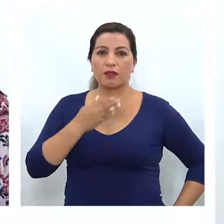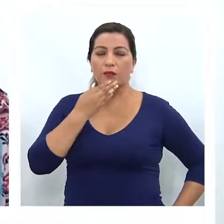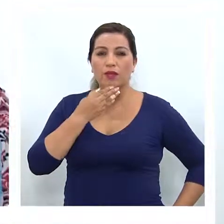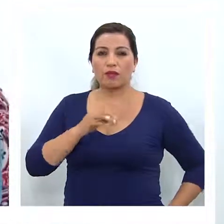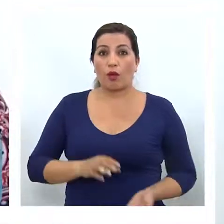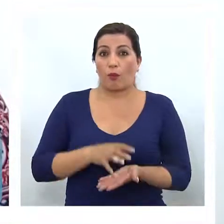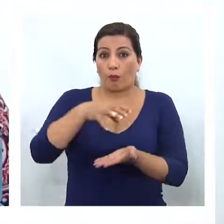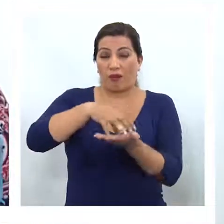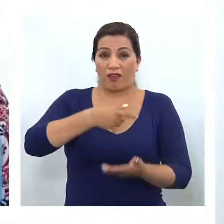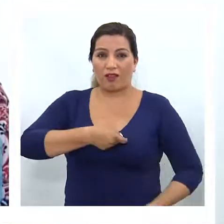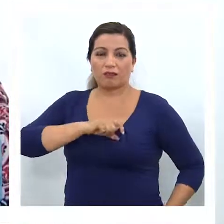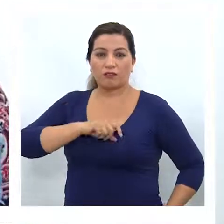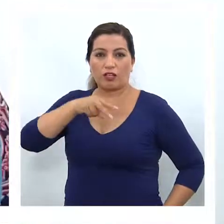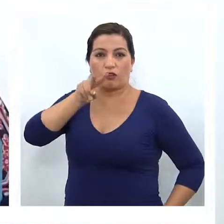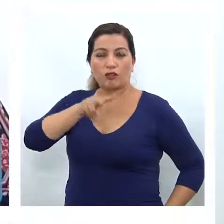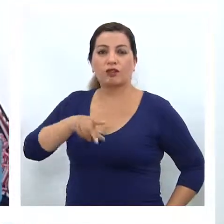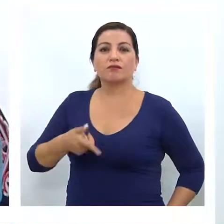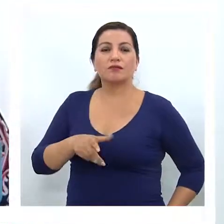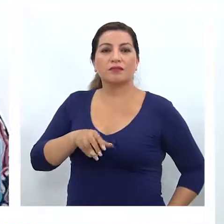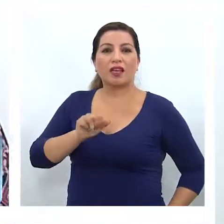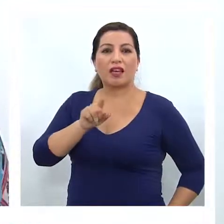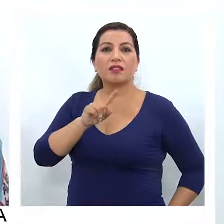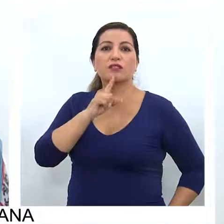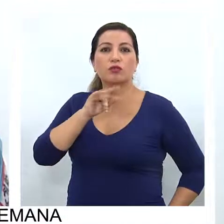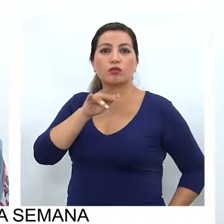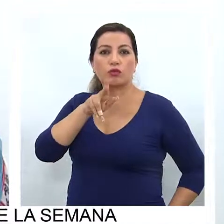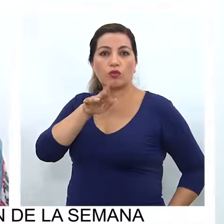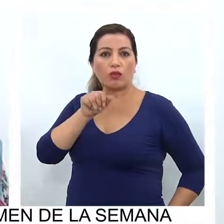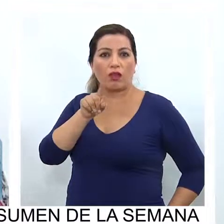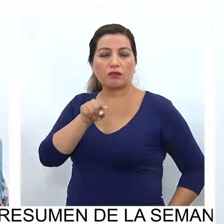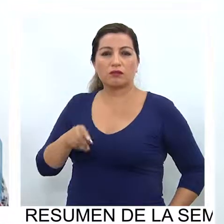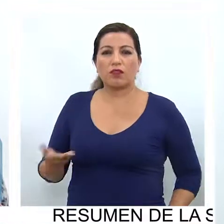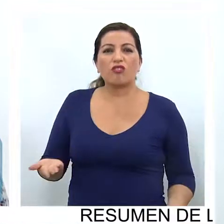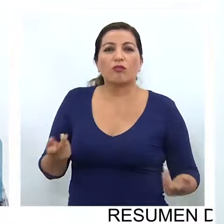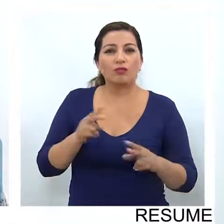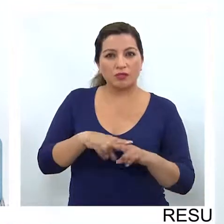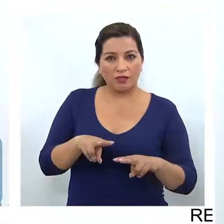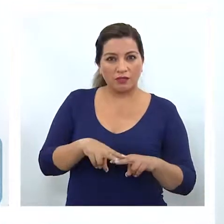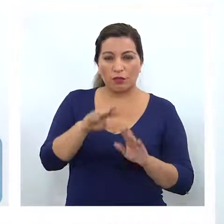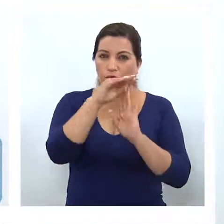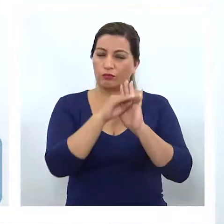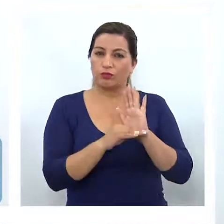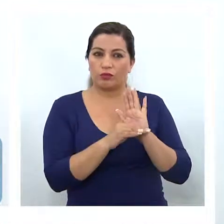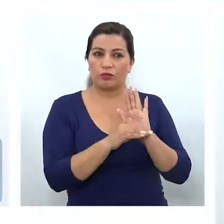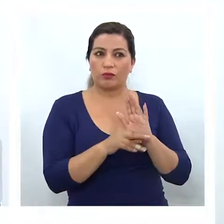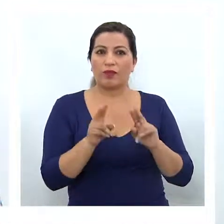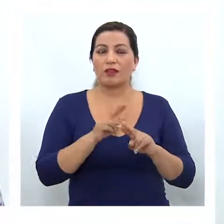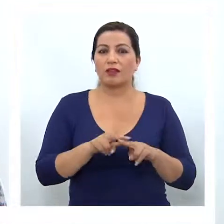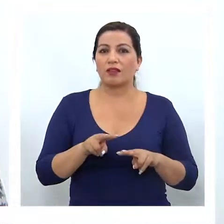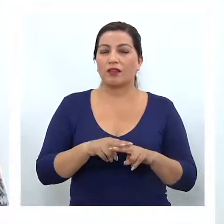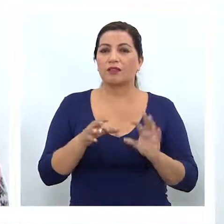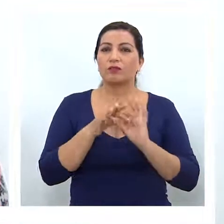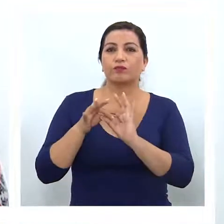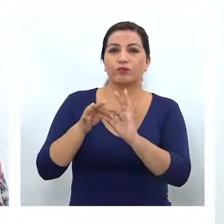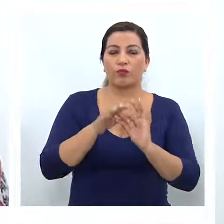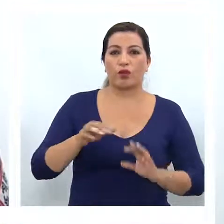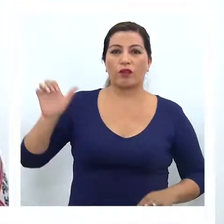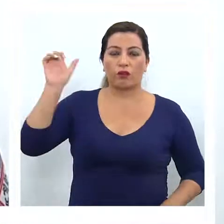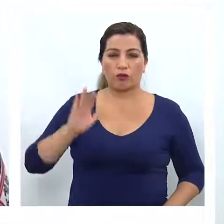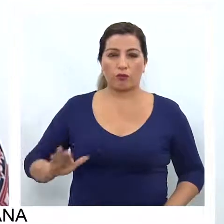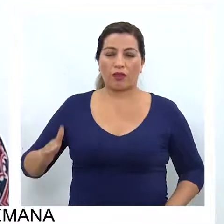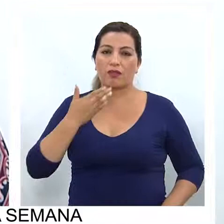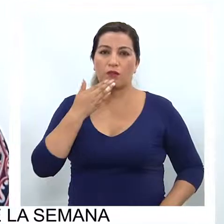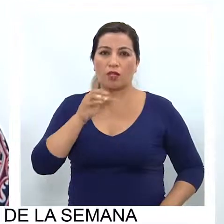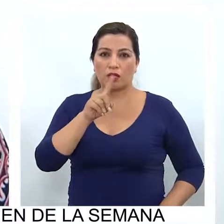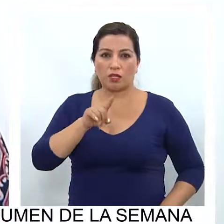y la región de Asturias, en el norte de España. Y esto fue más que nada porque a través de un programa que hace la Unión Europea y a través también de la